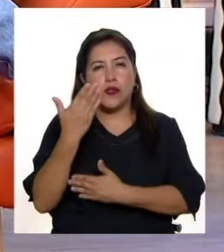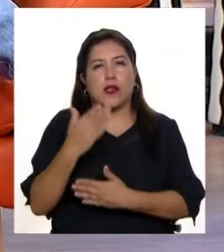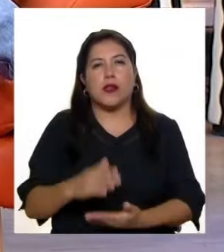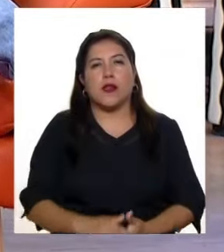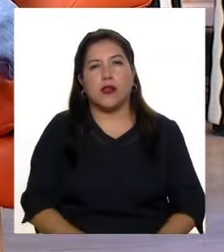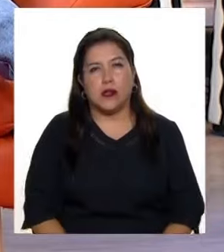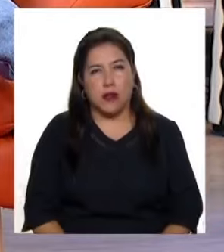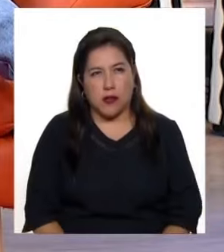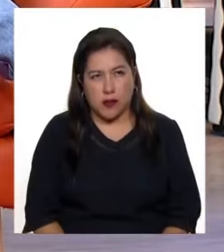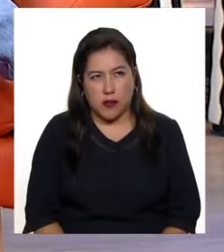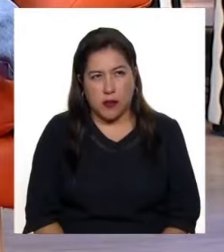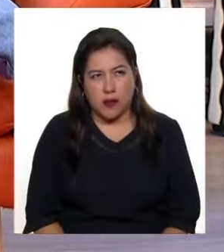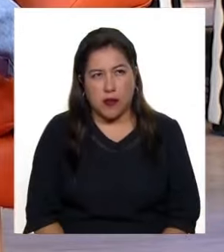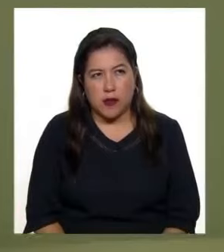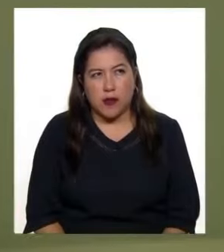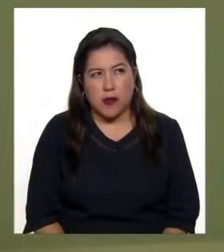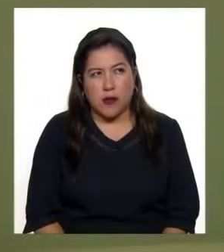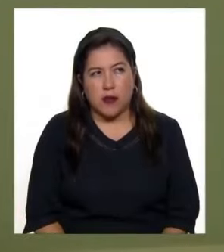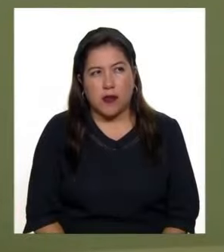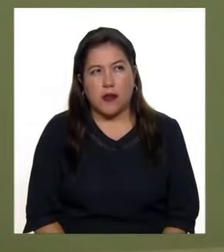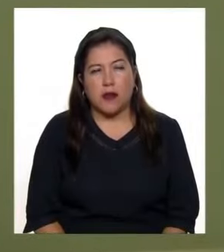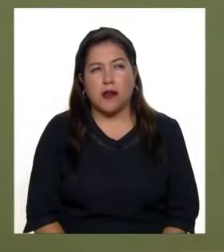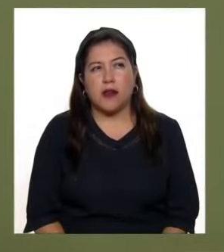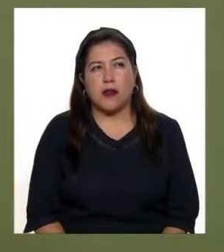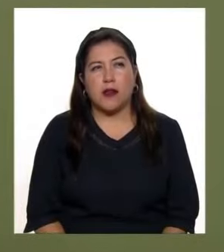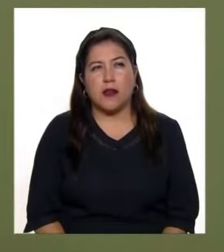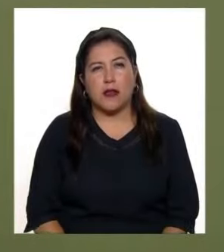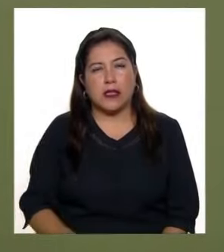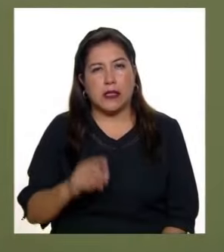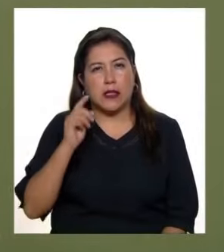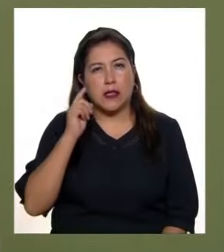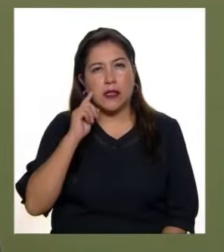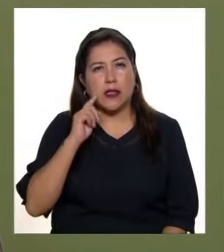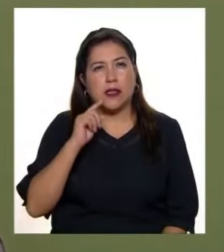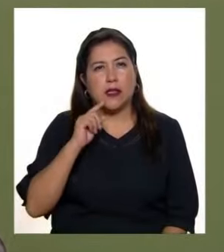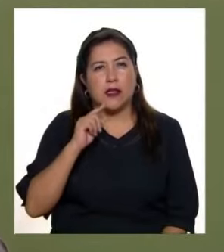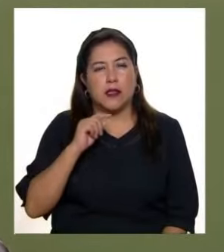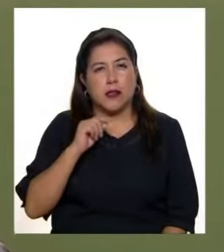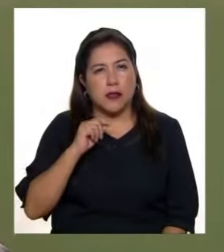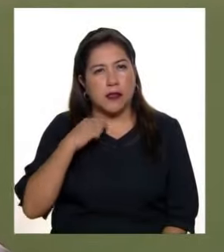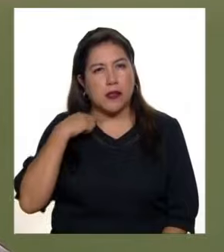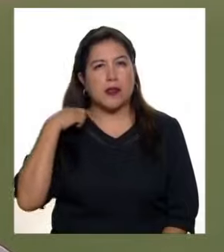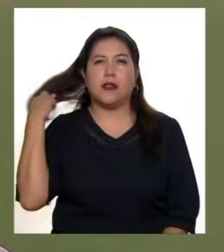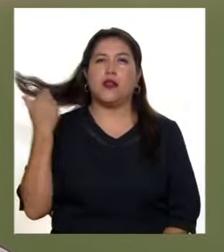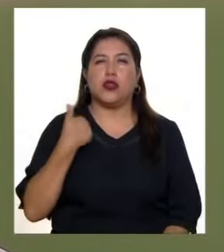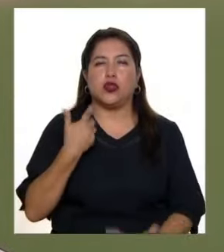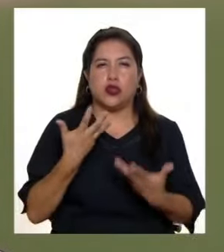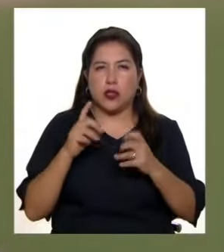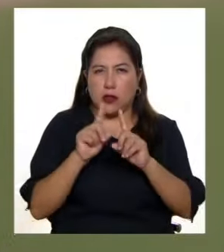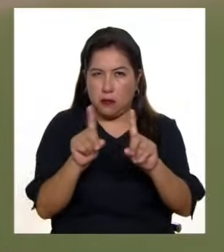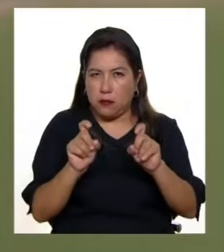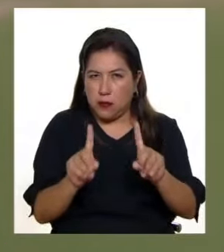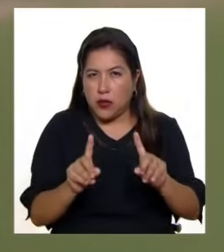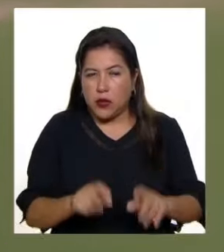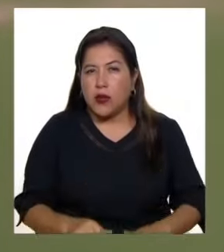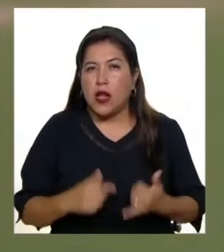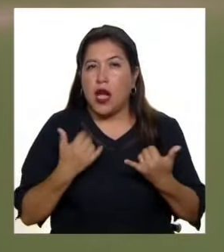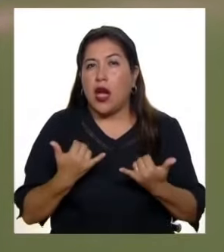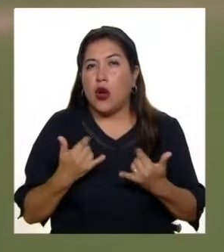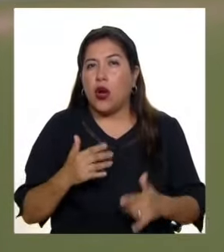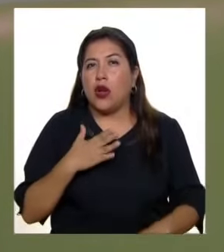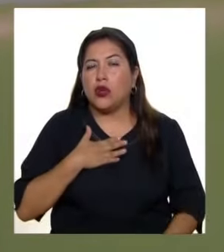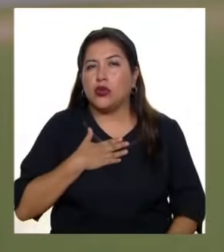ahora me ha venido más fuerte, me han dicho que tengo crónico. Lo que yo quiero hacer una pregunta es, también ahora no me